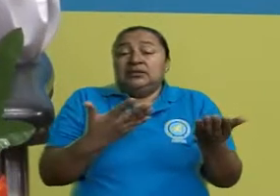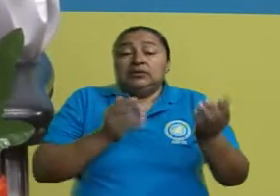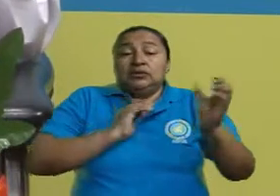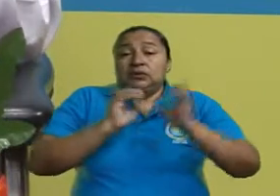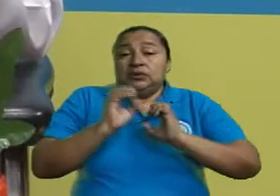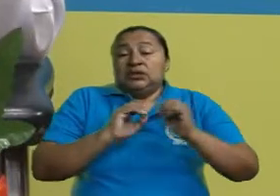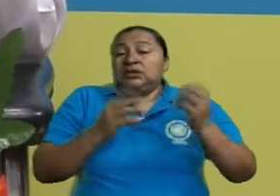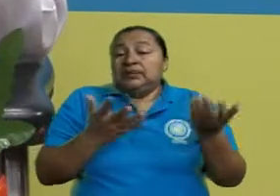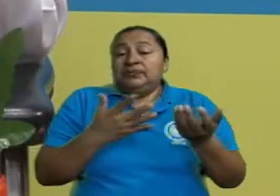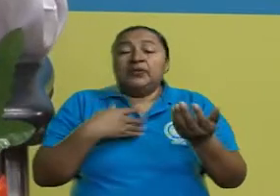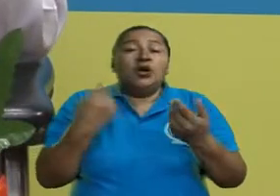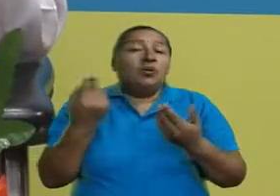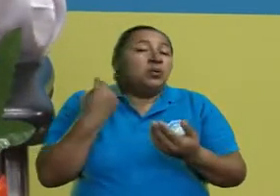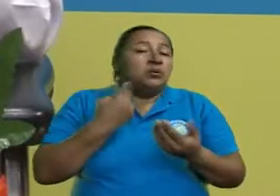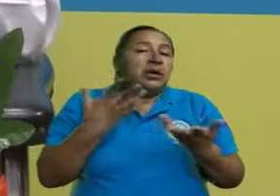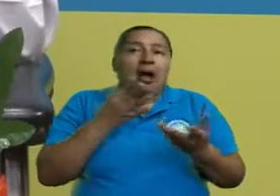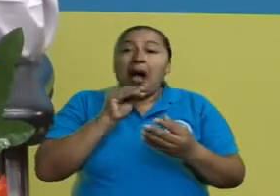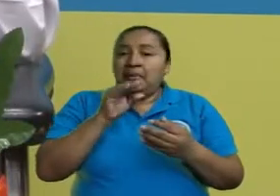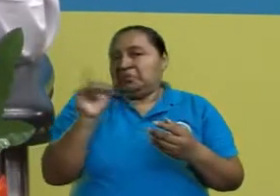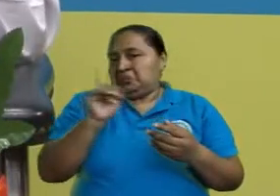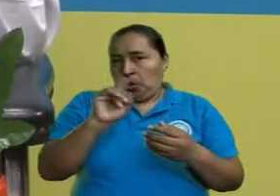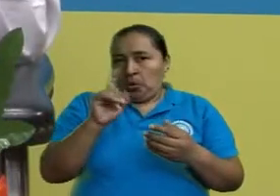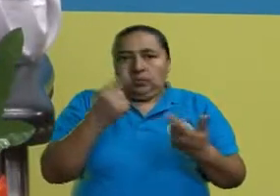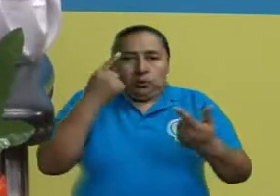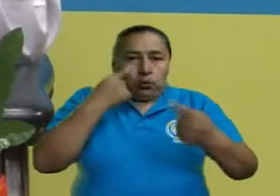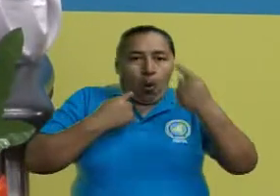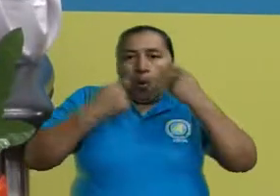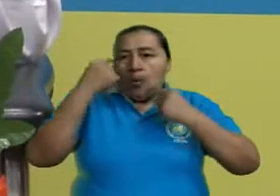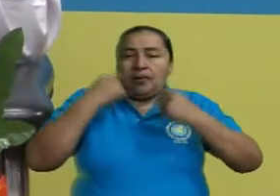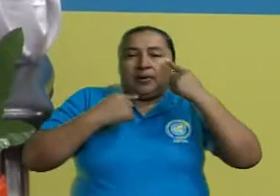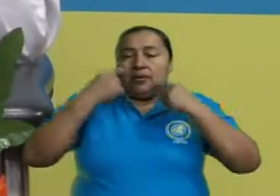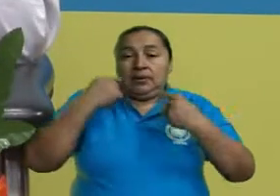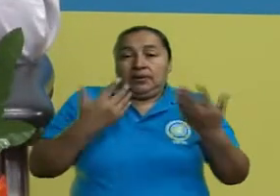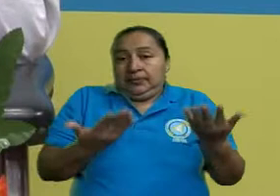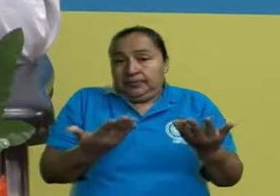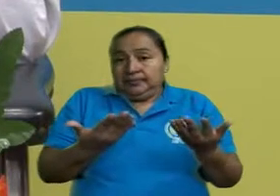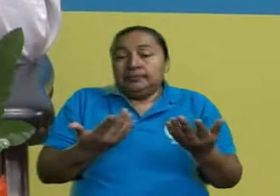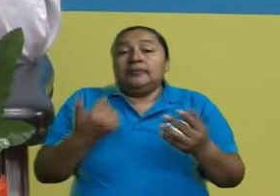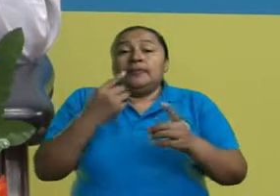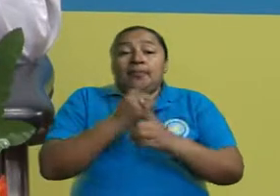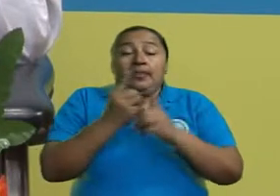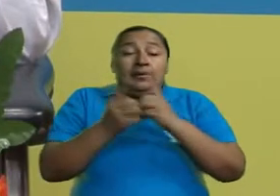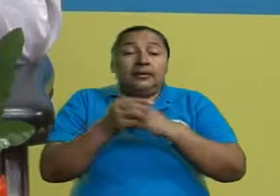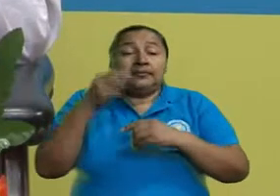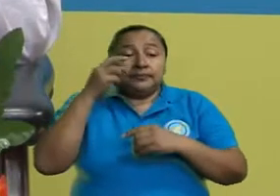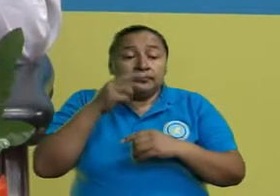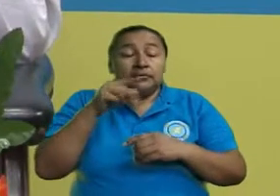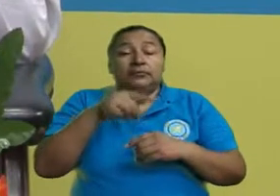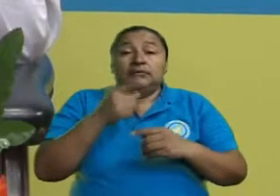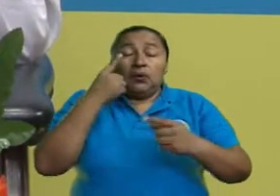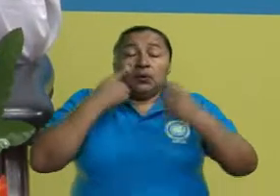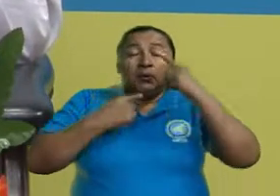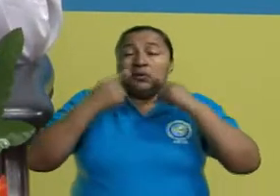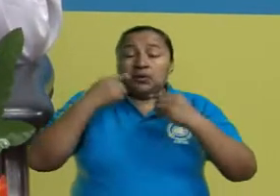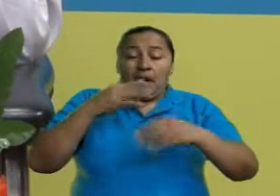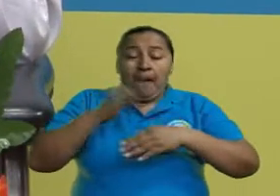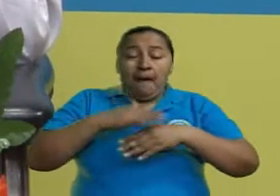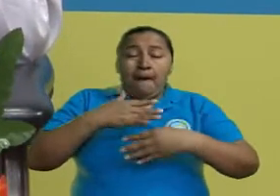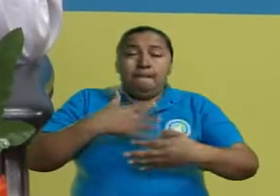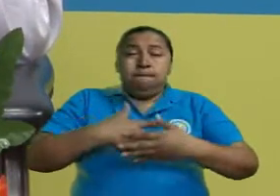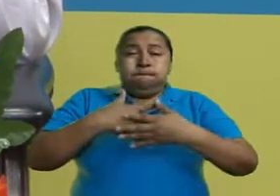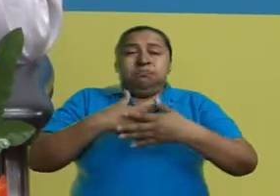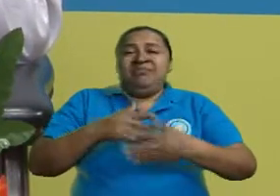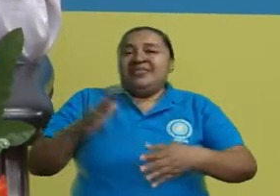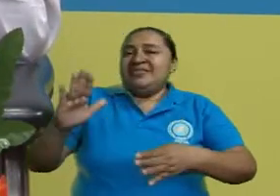es mediante el llanto. Entonces, evidentemente, el llanto del cólico es un llanto